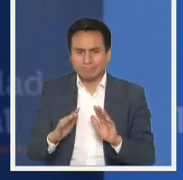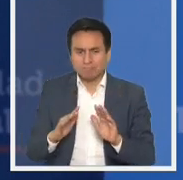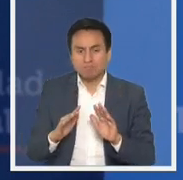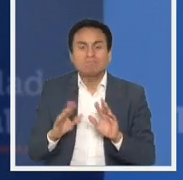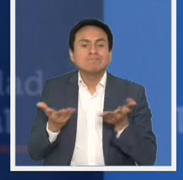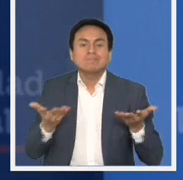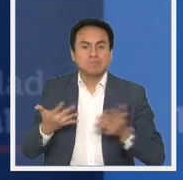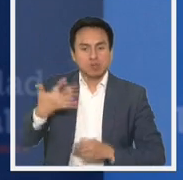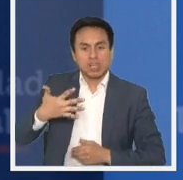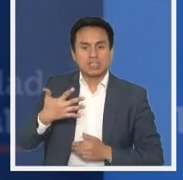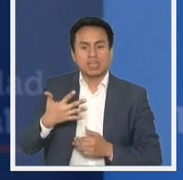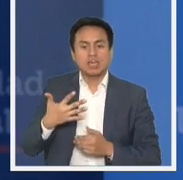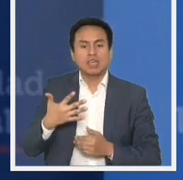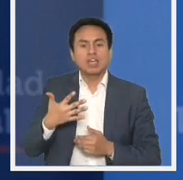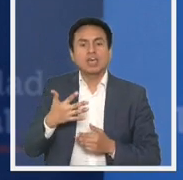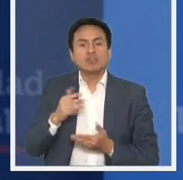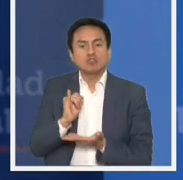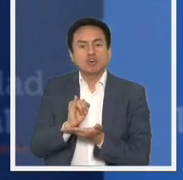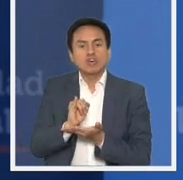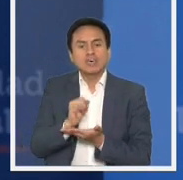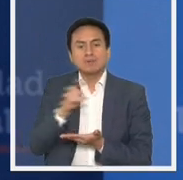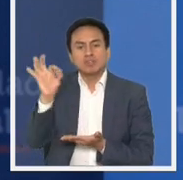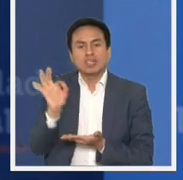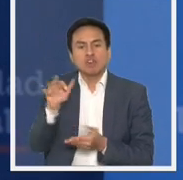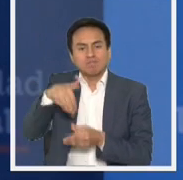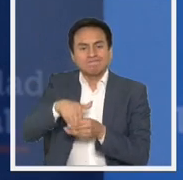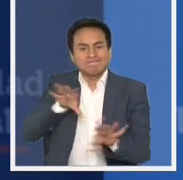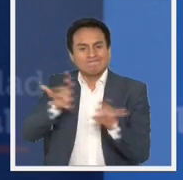la importancia de un órgano 100% electo